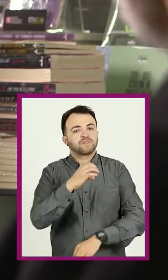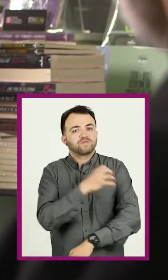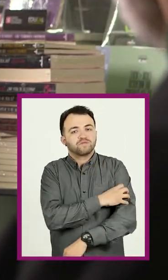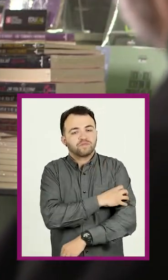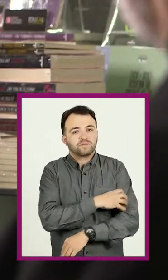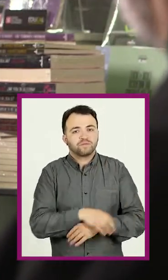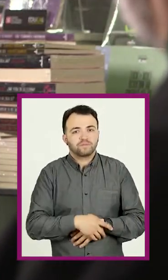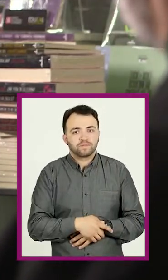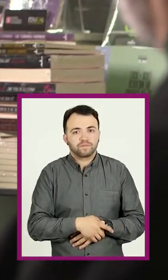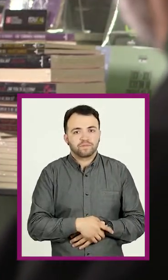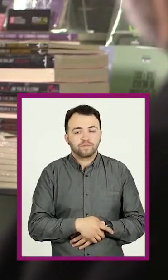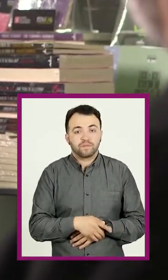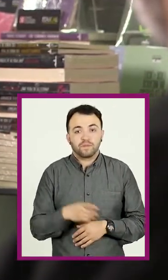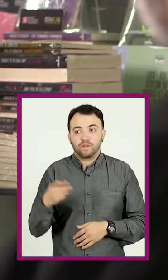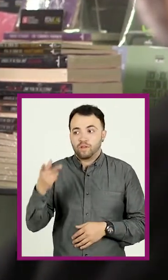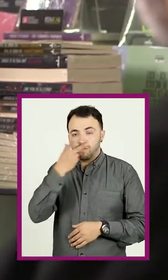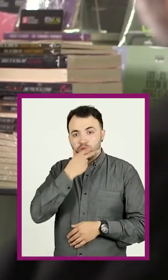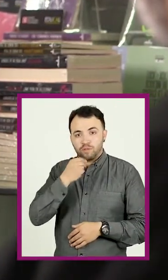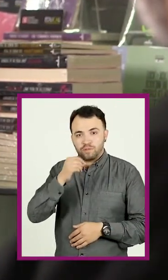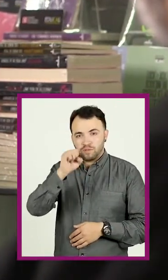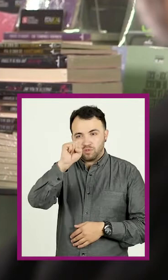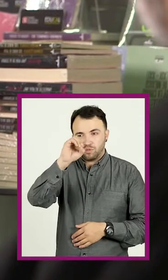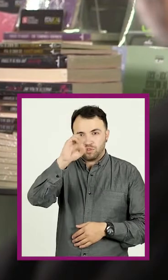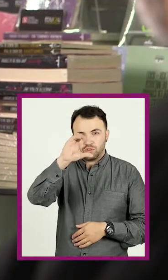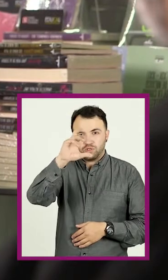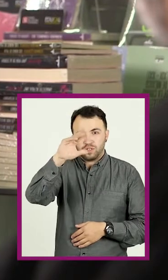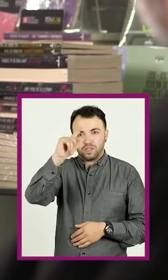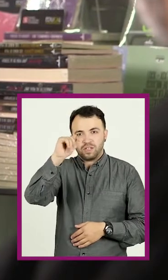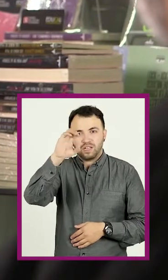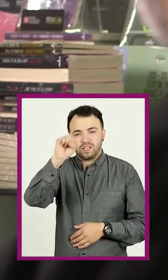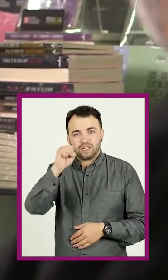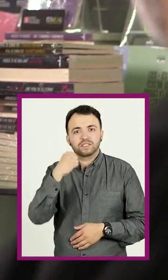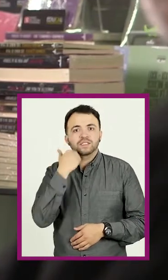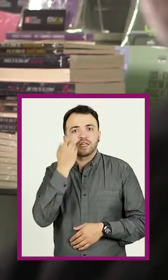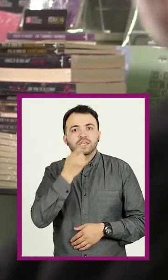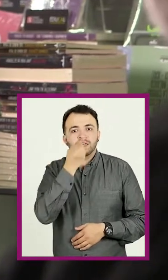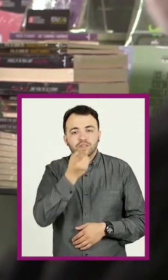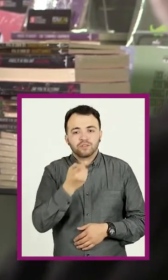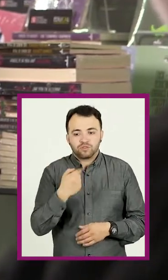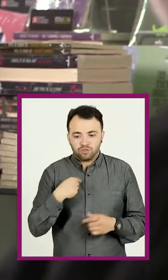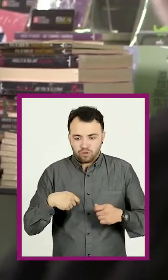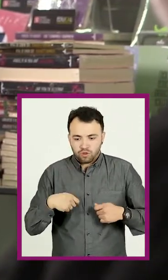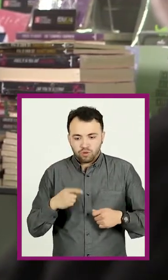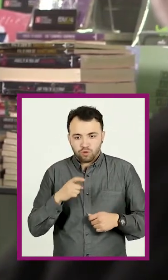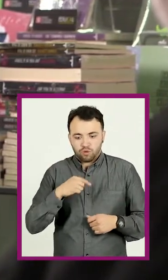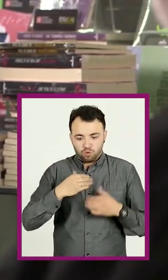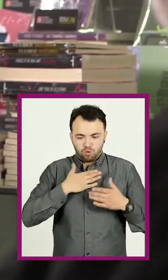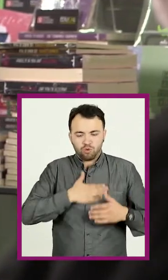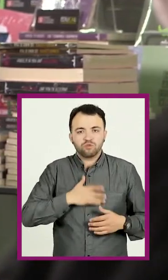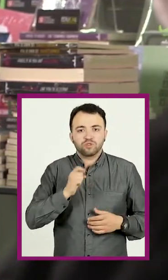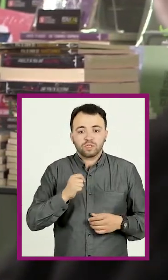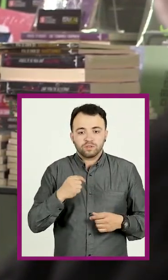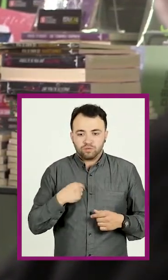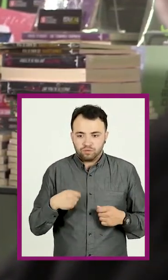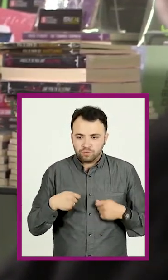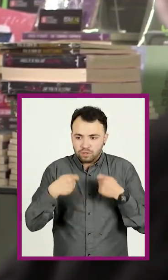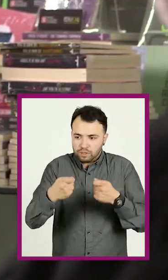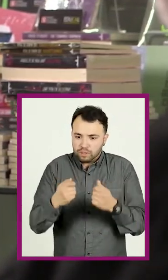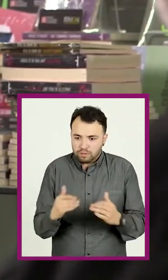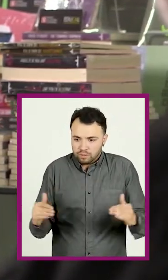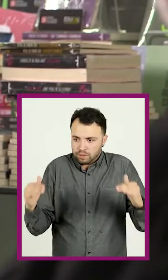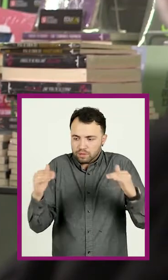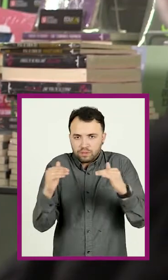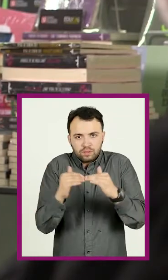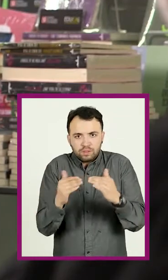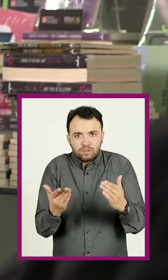a Sócrates, que dice, no, la justicia es dar a cada quien lo que le corresponde, claro, ¿no? En la que un